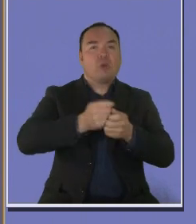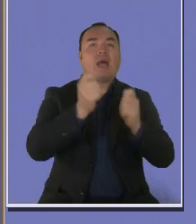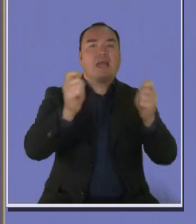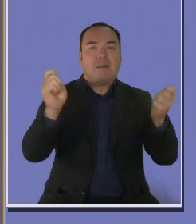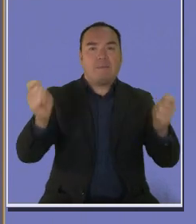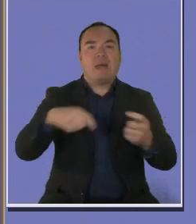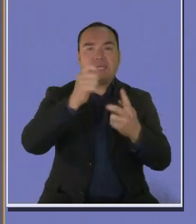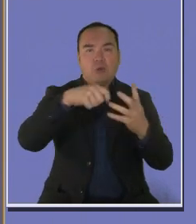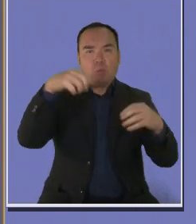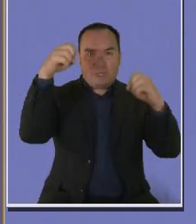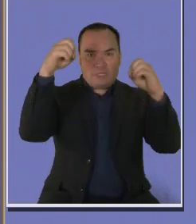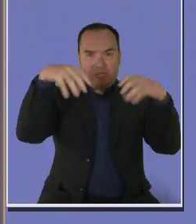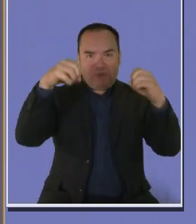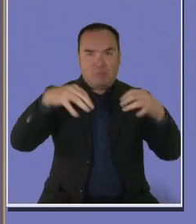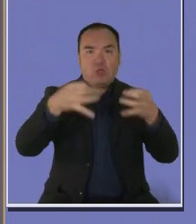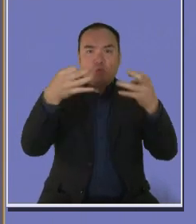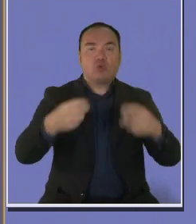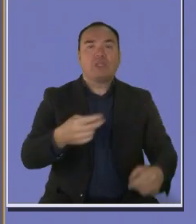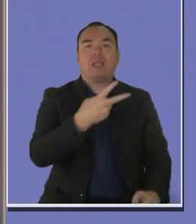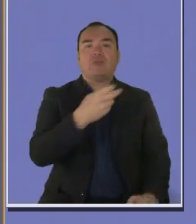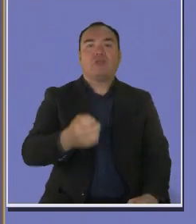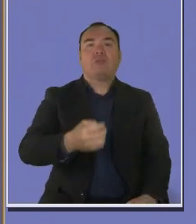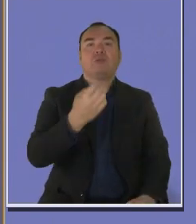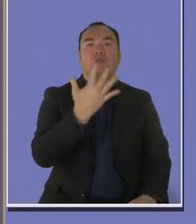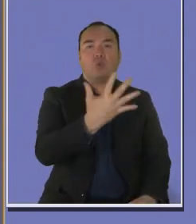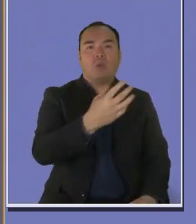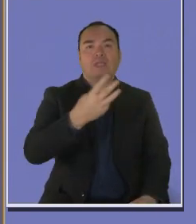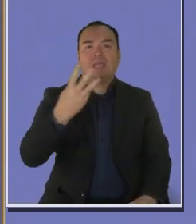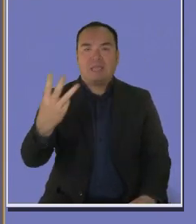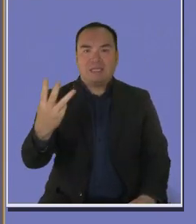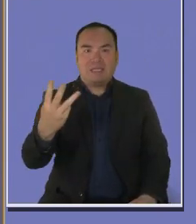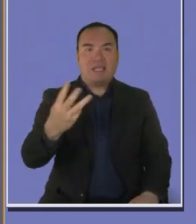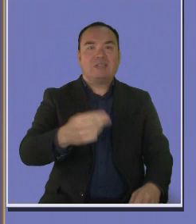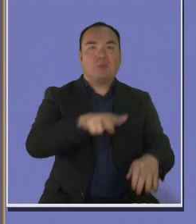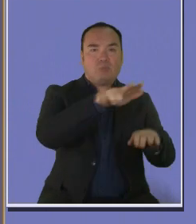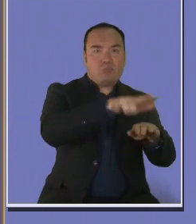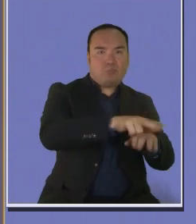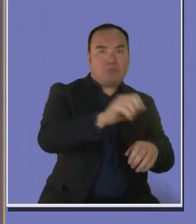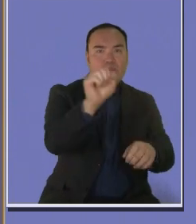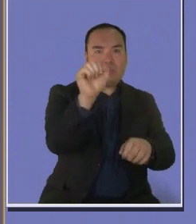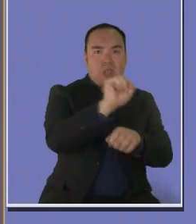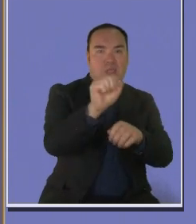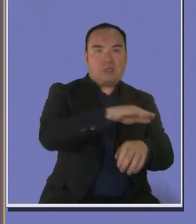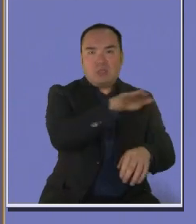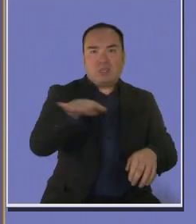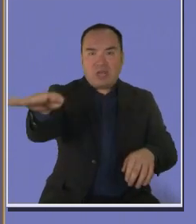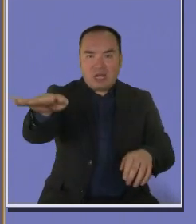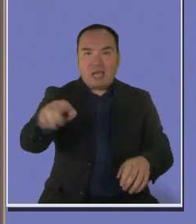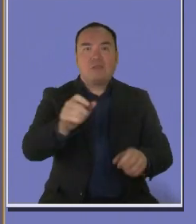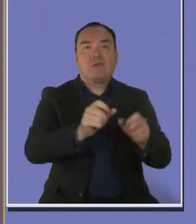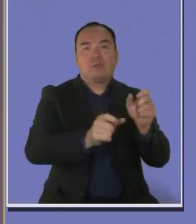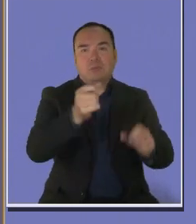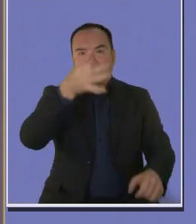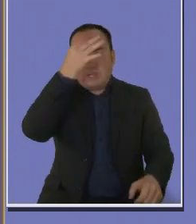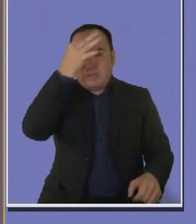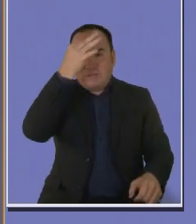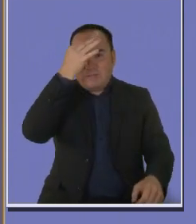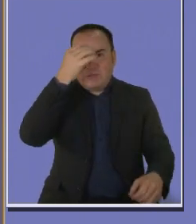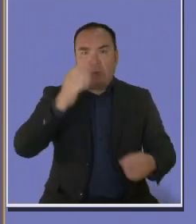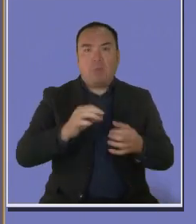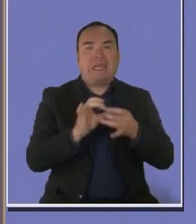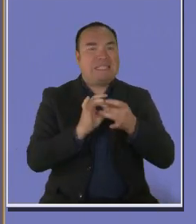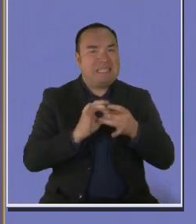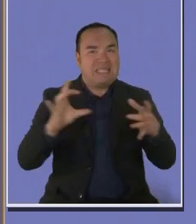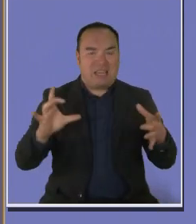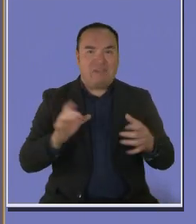hemos realizado 253 traslados de pacientes pediátricos respiratorios críticos, ¿sí? Es decir,